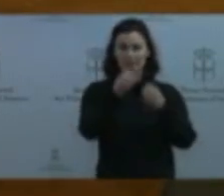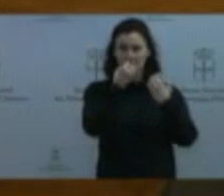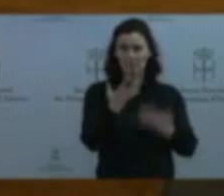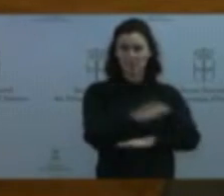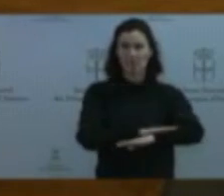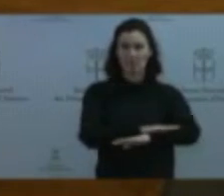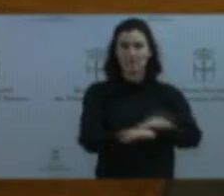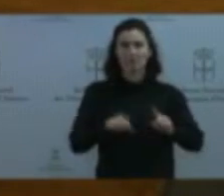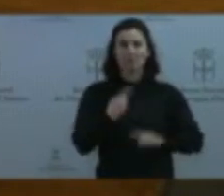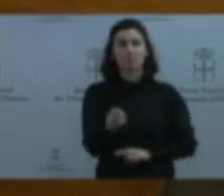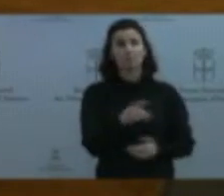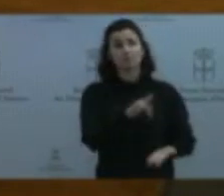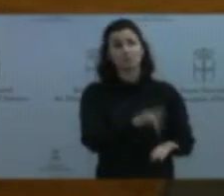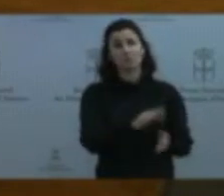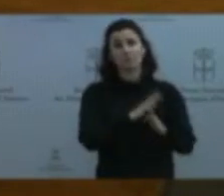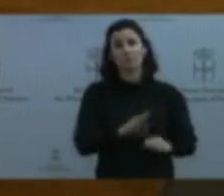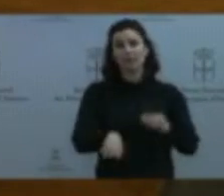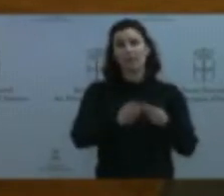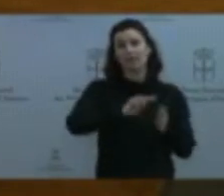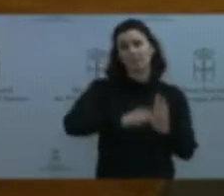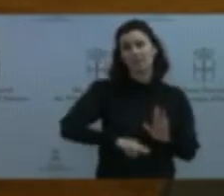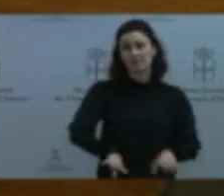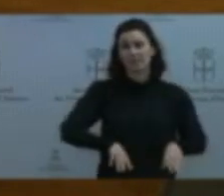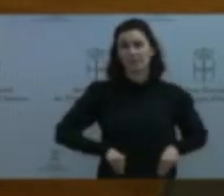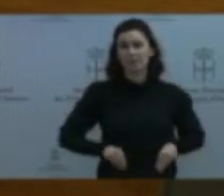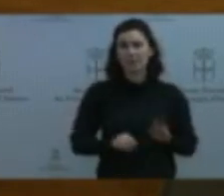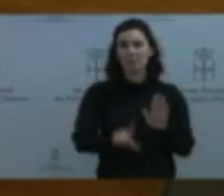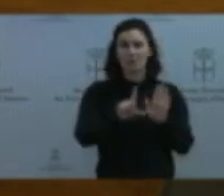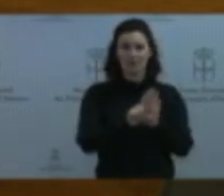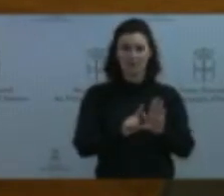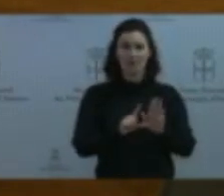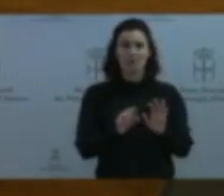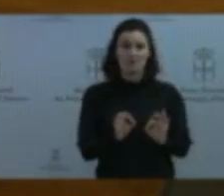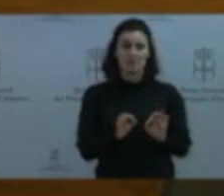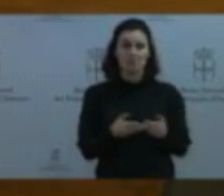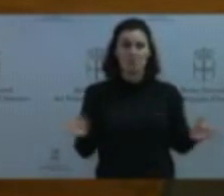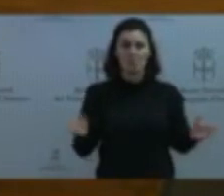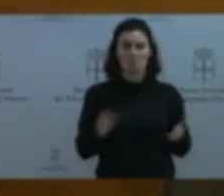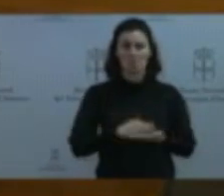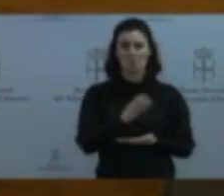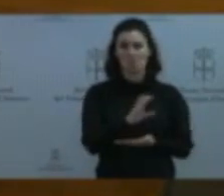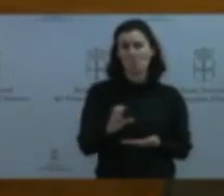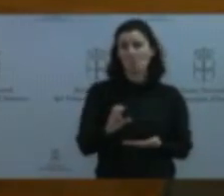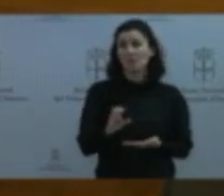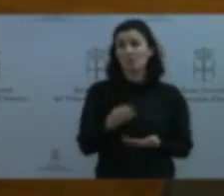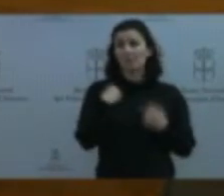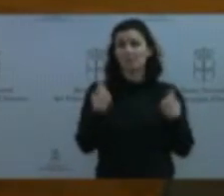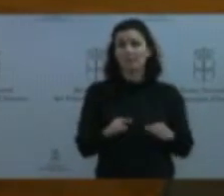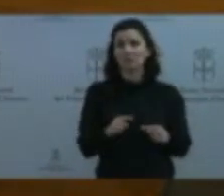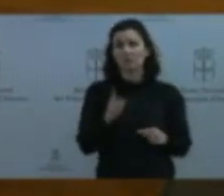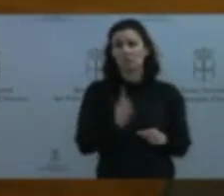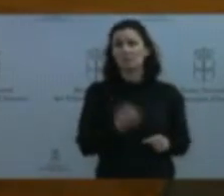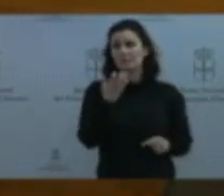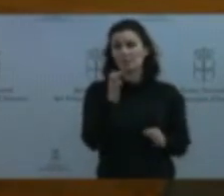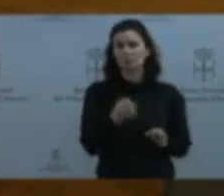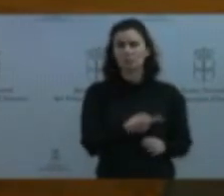enmiendas con respecto a la Ley de Cuentas Abiertas y con respecto a otras leyes fracasadas, no sé si por falta de pericia o porque ustedes nunca buscaron la victoria en ese caso